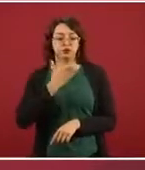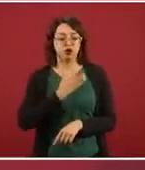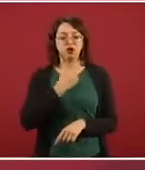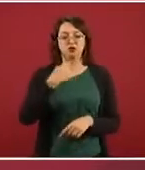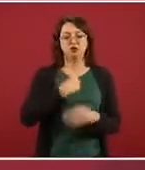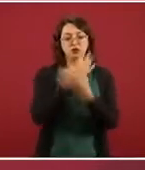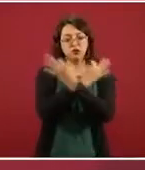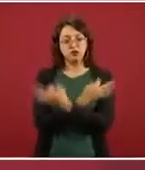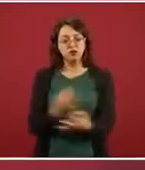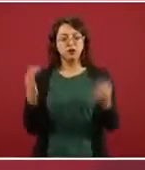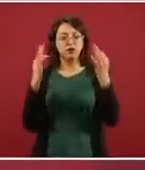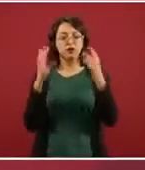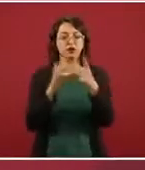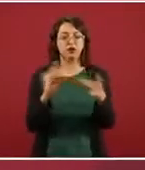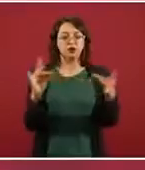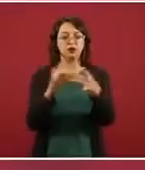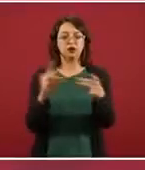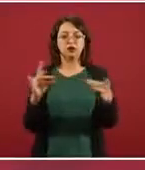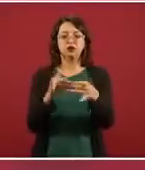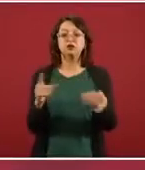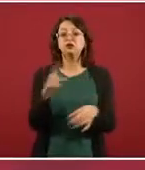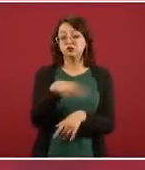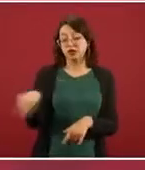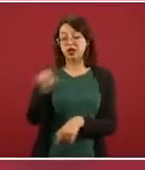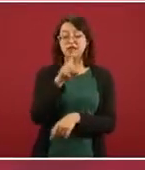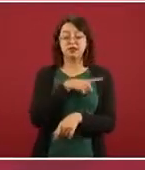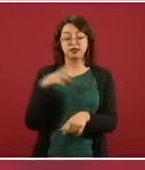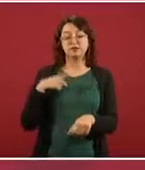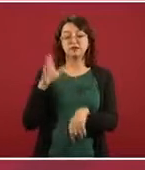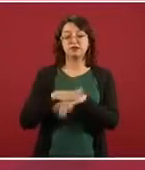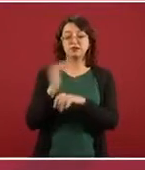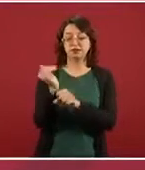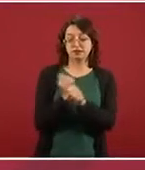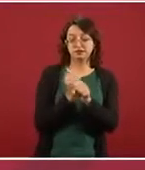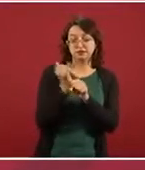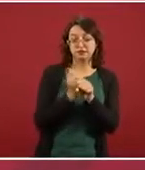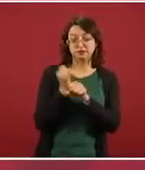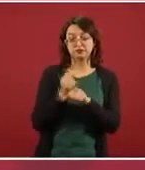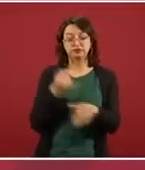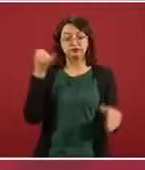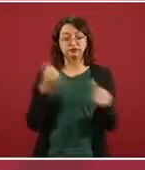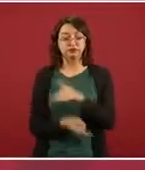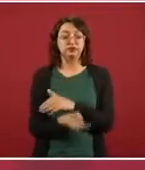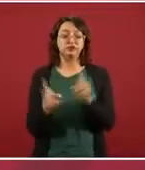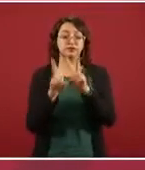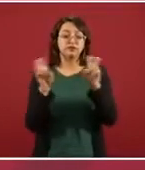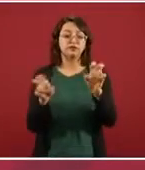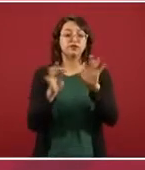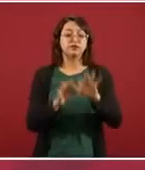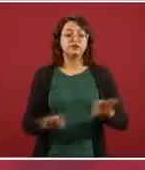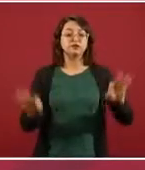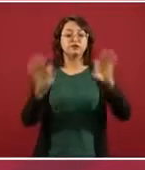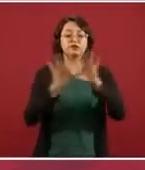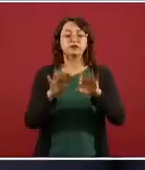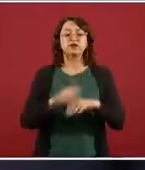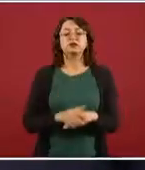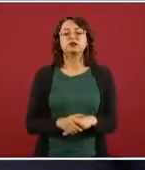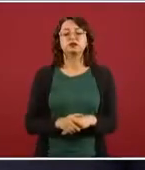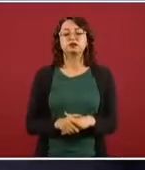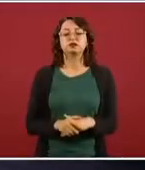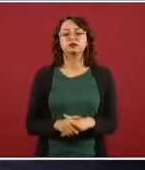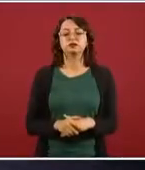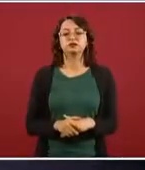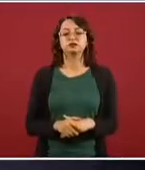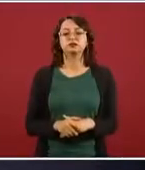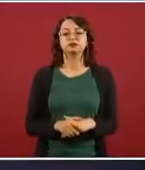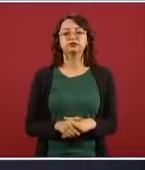que se investigara, se indagara, porque es algo importante. La matrícula